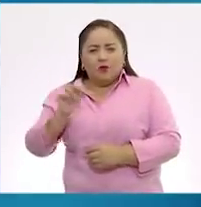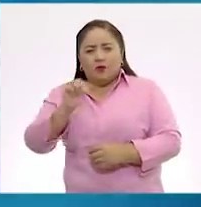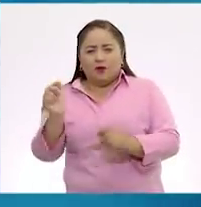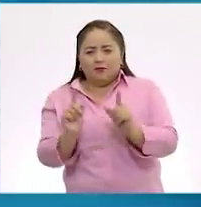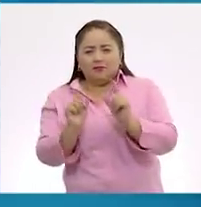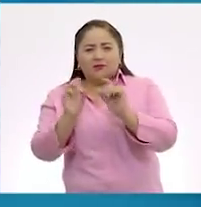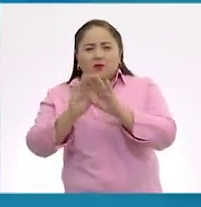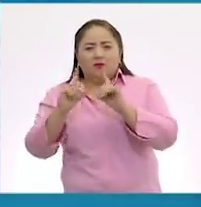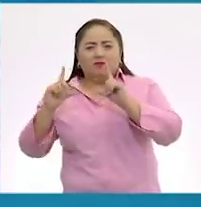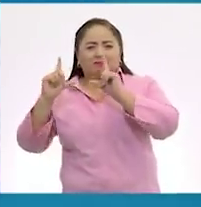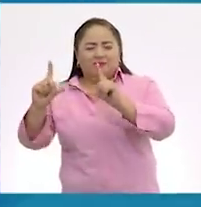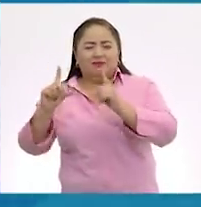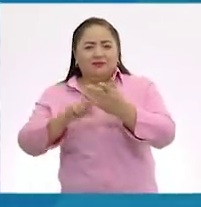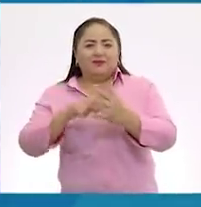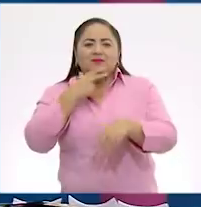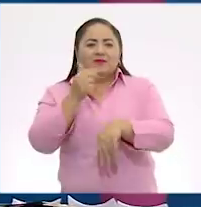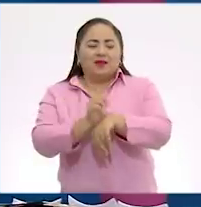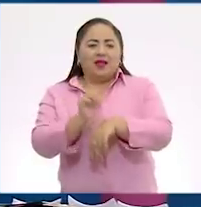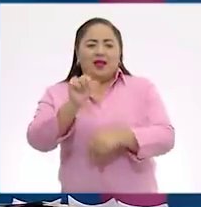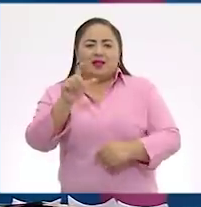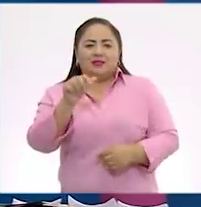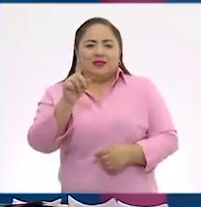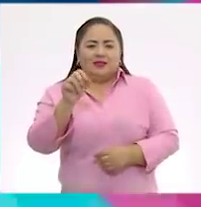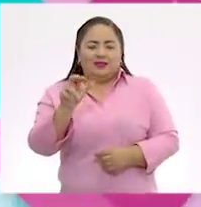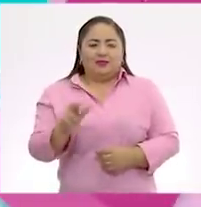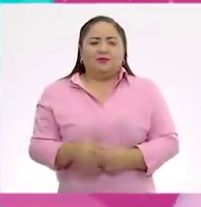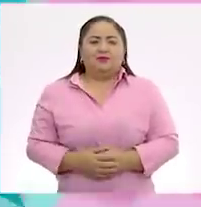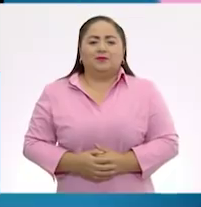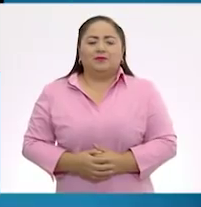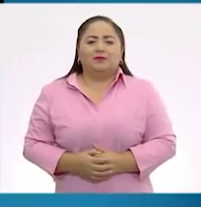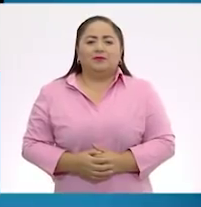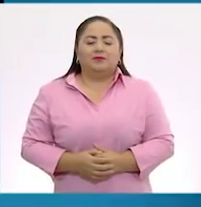cápsula del artista Alexander Calder.